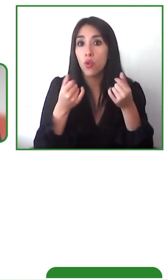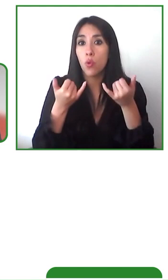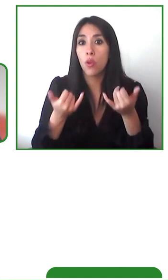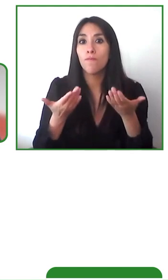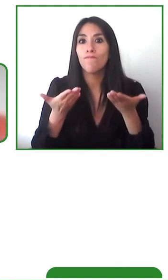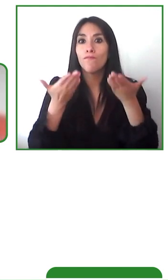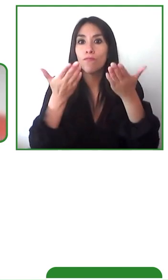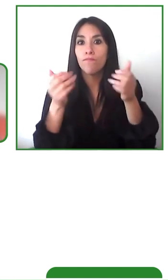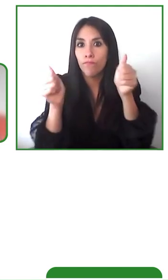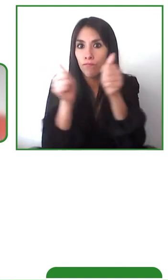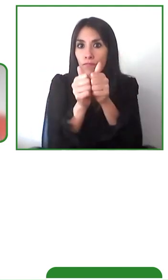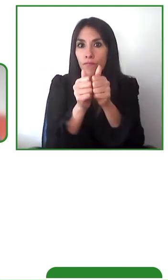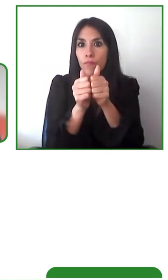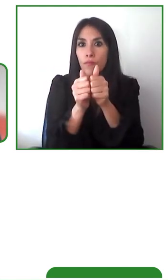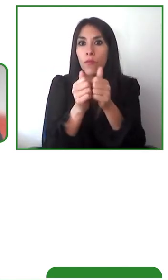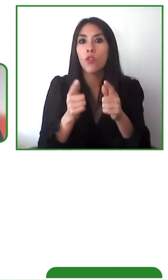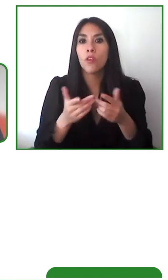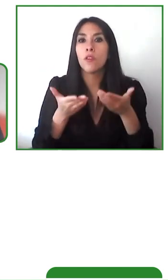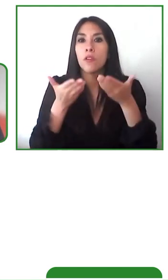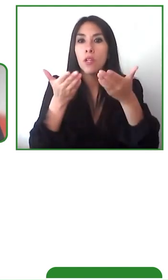Entonces, para cerrar,